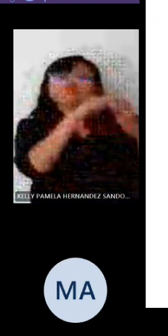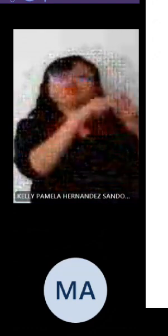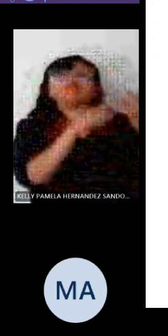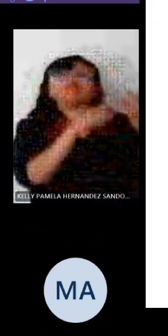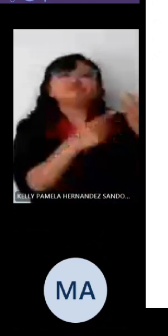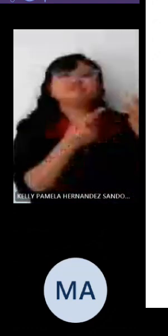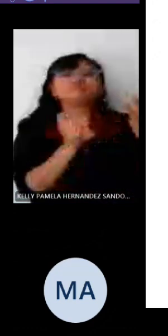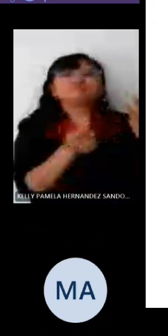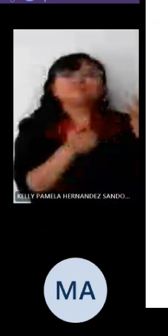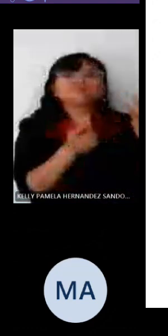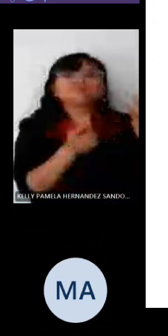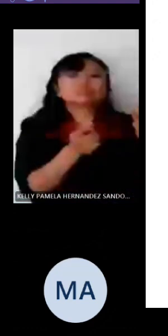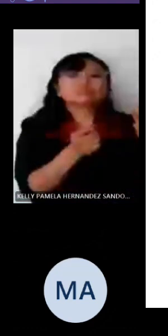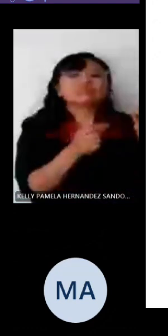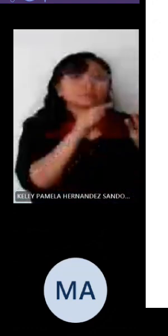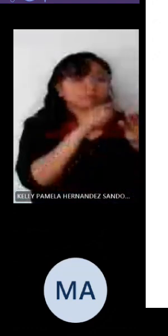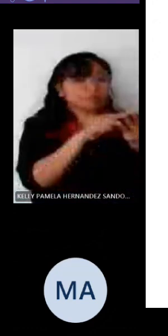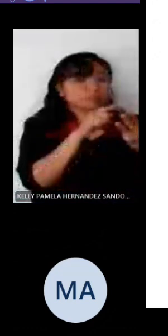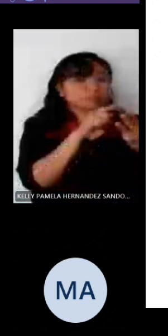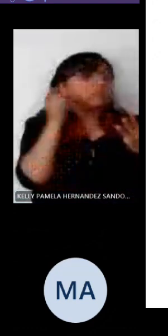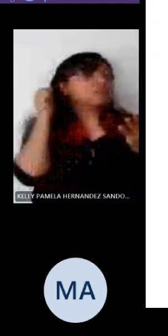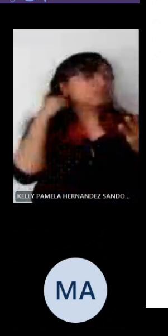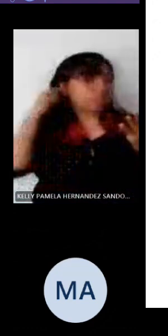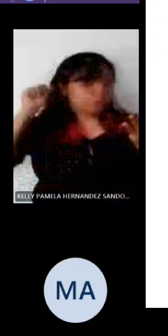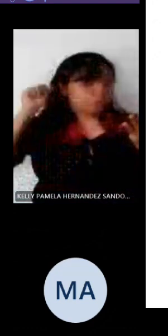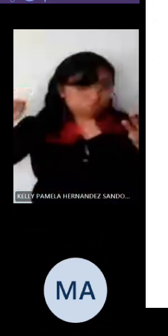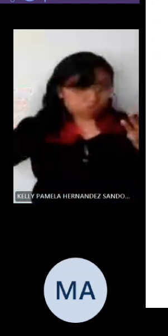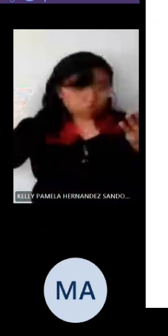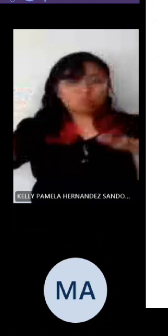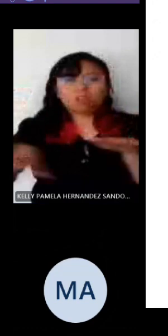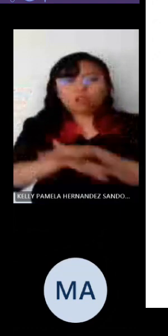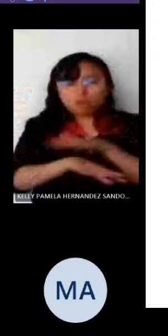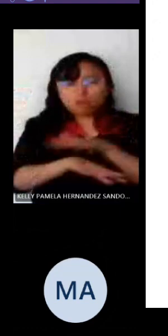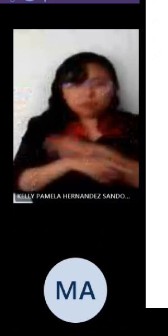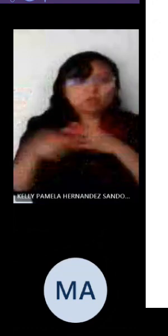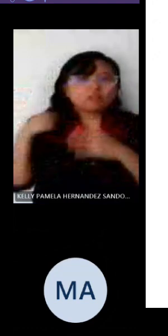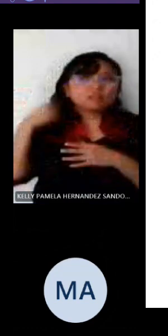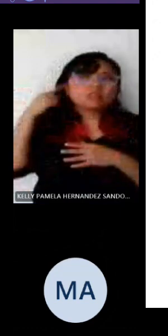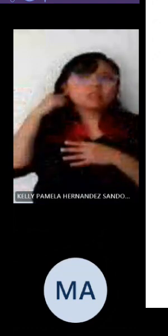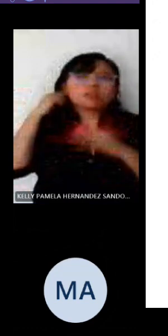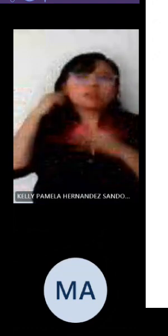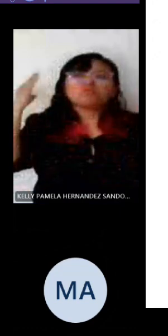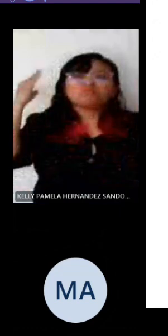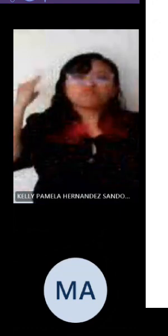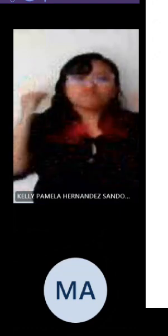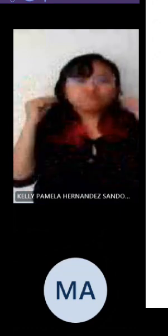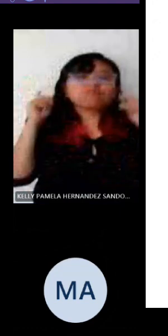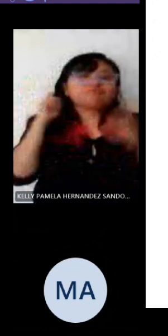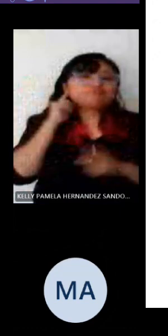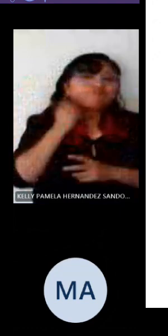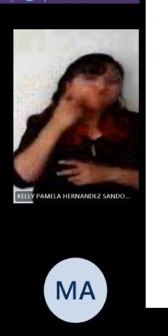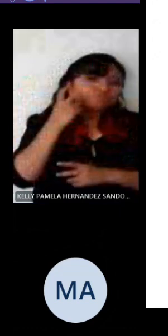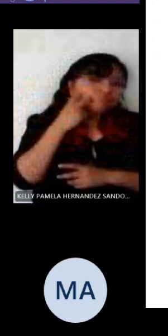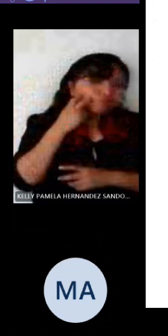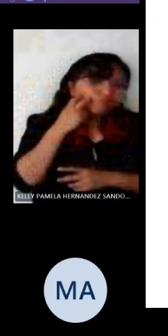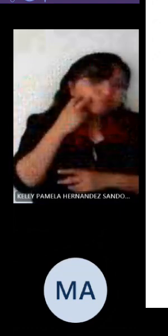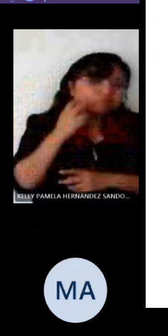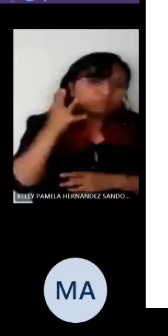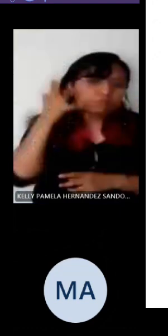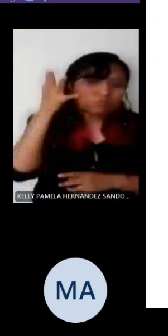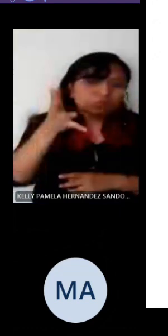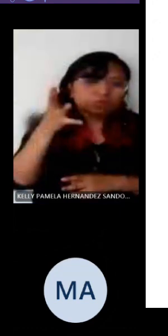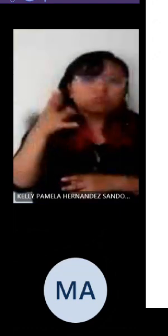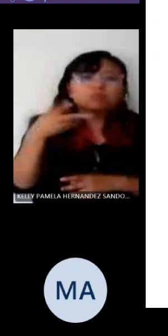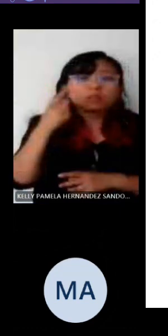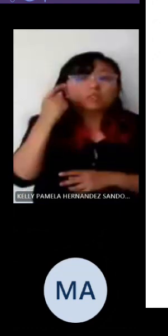caracterizarse por alteraciones a nivel de la audición, que va a ser una sordera neurosensorial. Vamos a tener alteraciones a nivel de la visión,